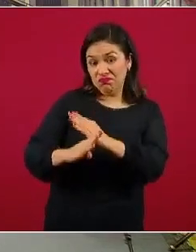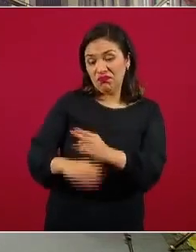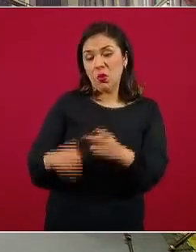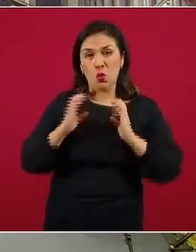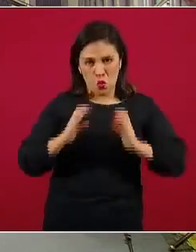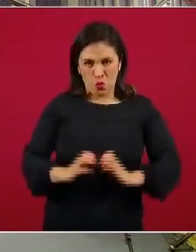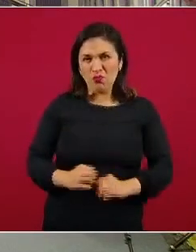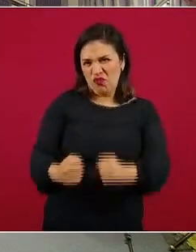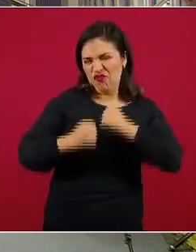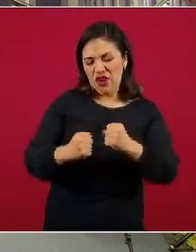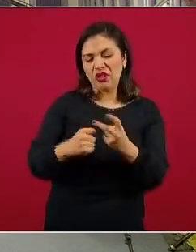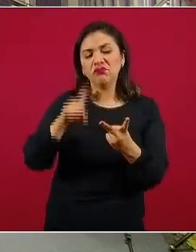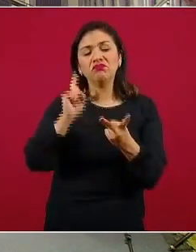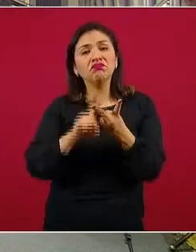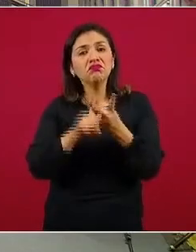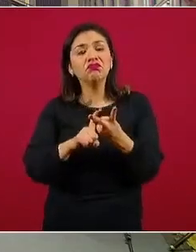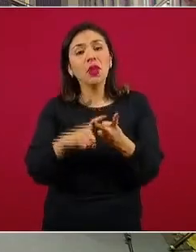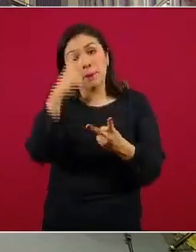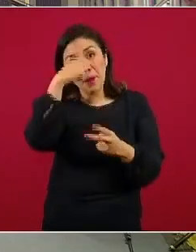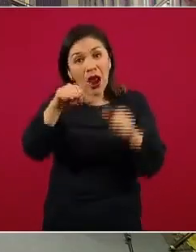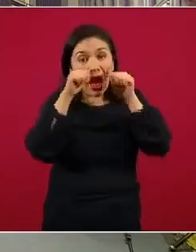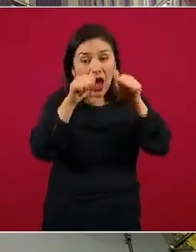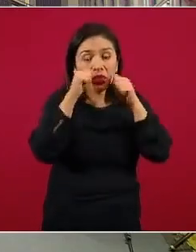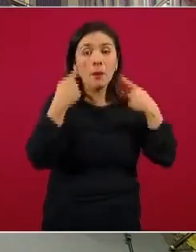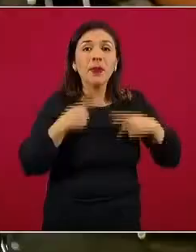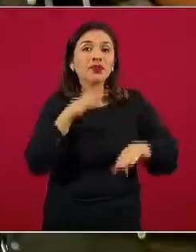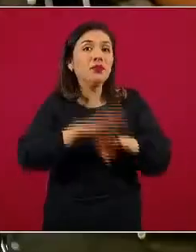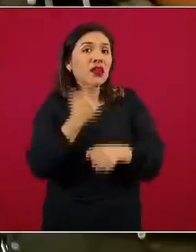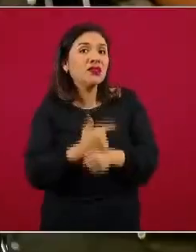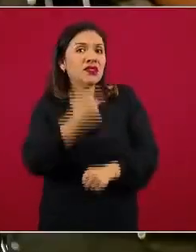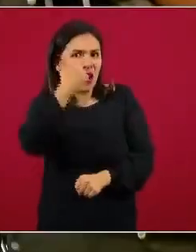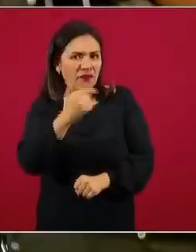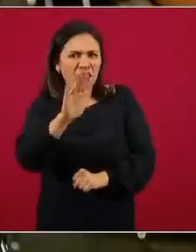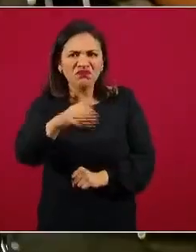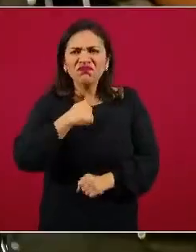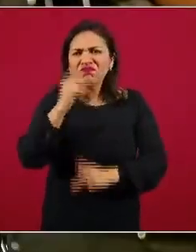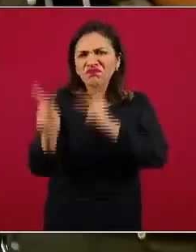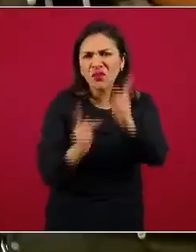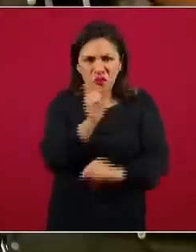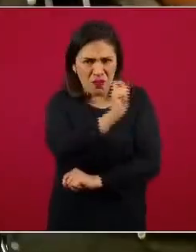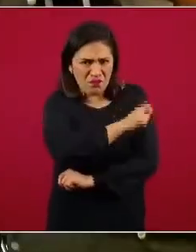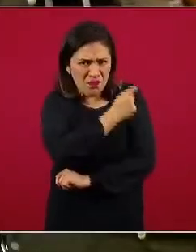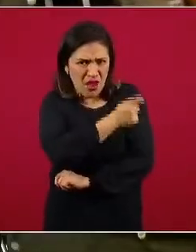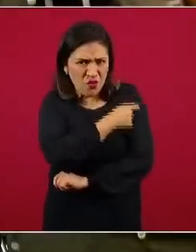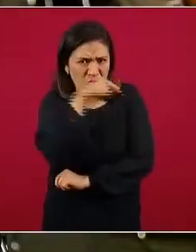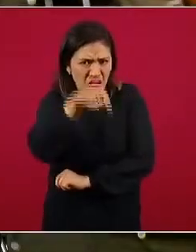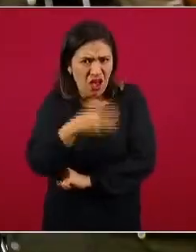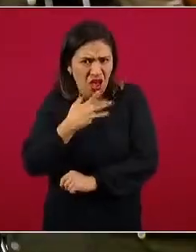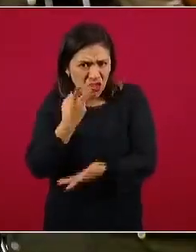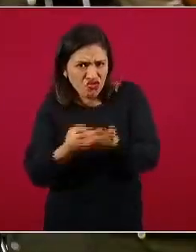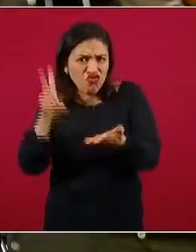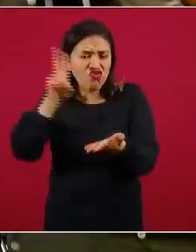también para atender a los pacientes graves. Mi pregunta es, ¿esta vacuna tendrá una doble función? ¿Qué se